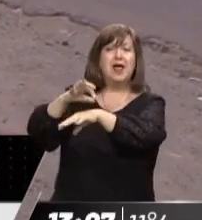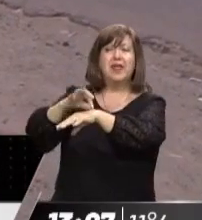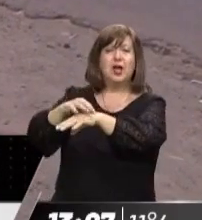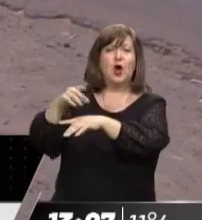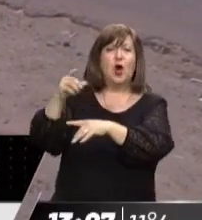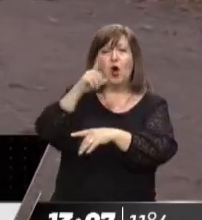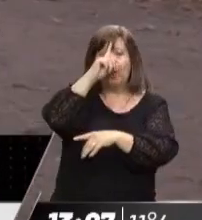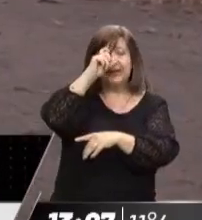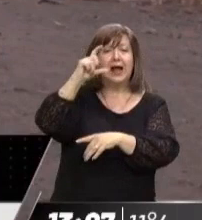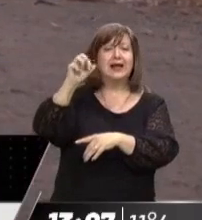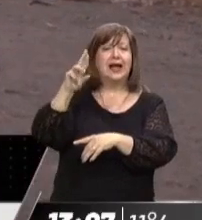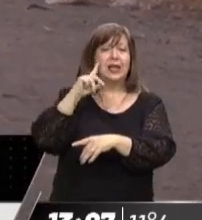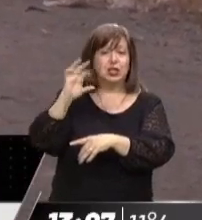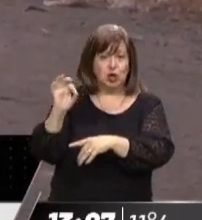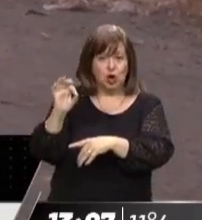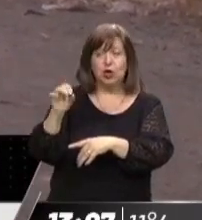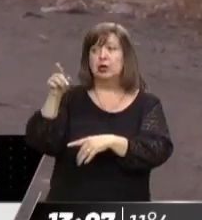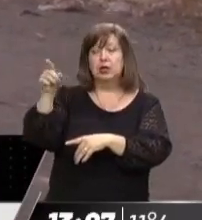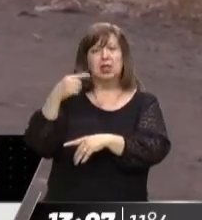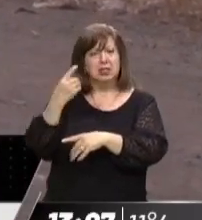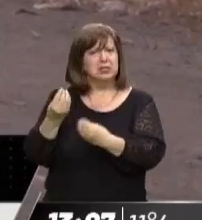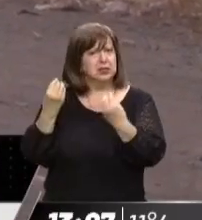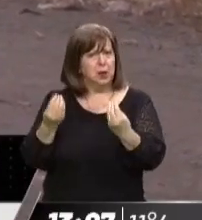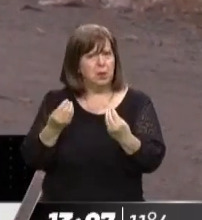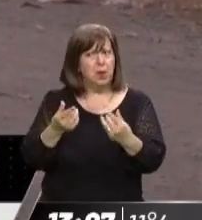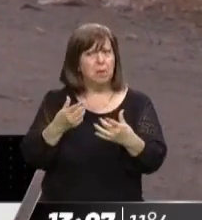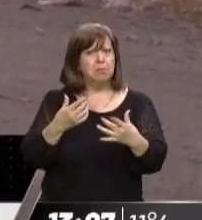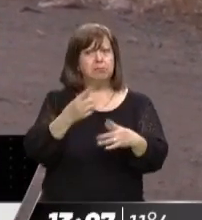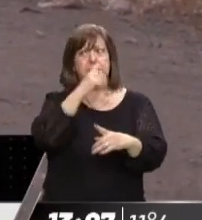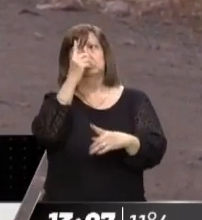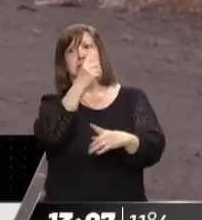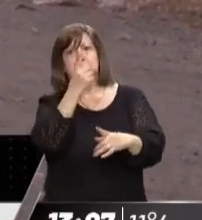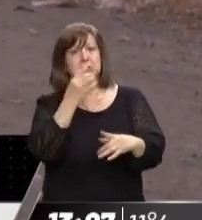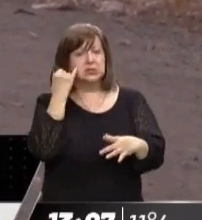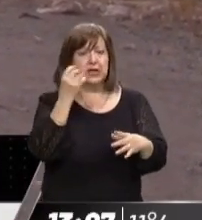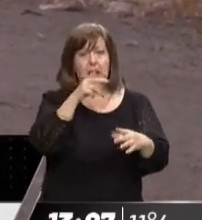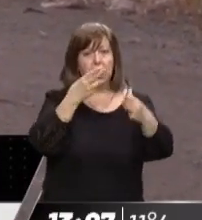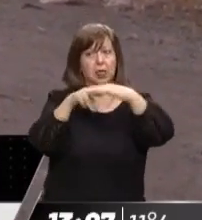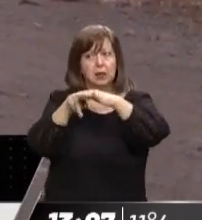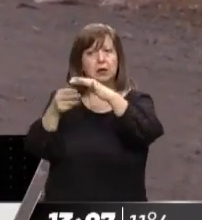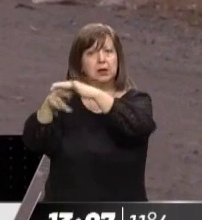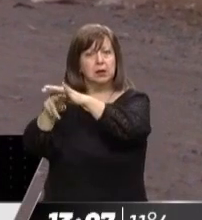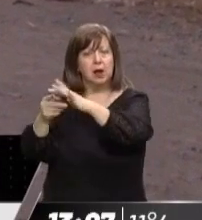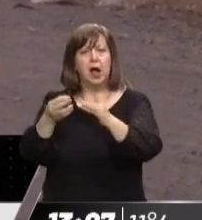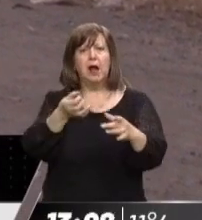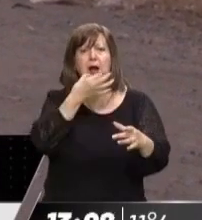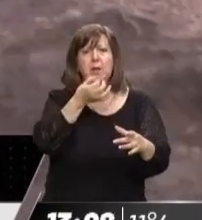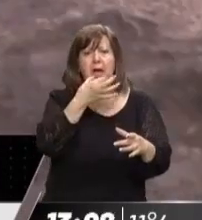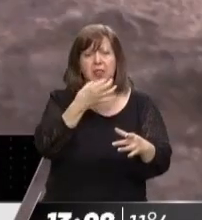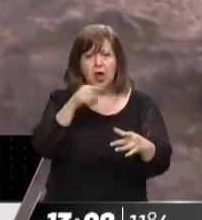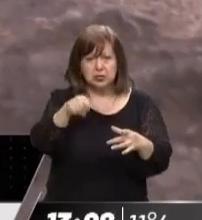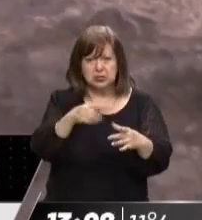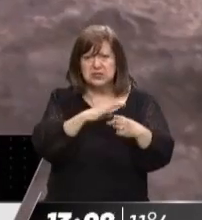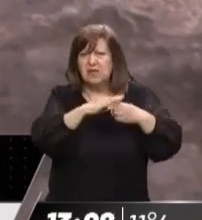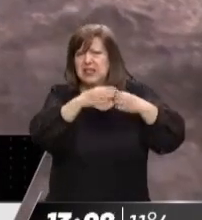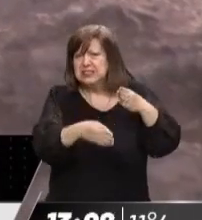del Hospital Carrillo y de grupos de contención, porque también ahí encuentran medicamentos que son utilizados para drogarse. Este